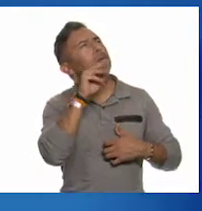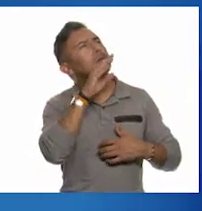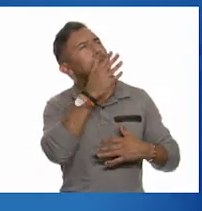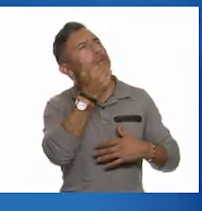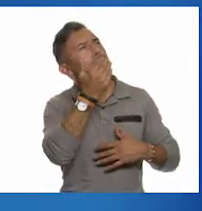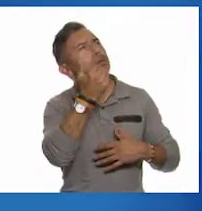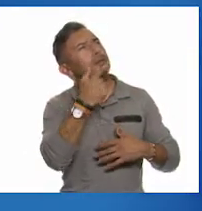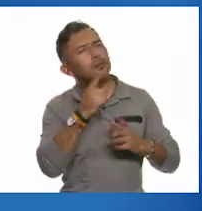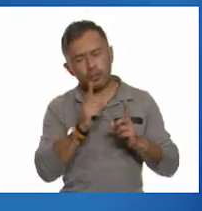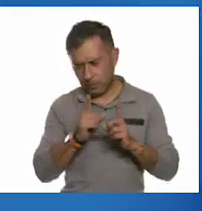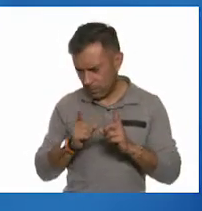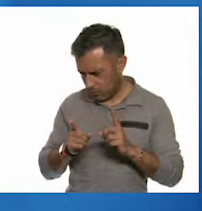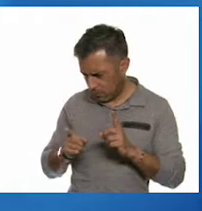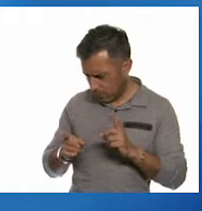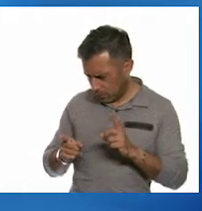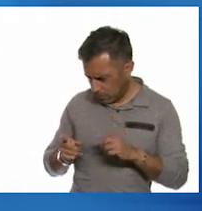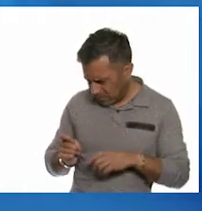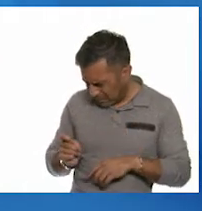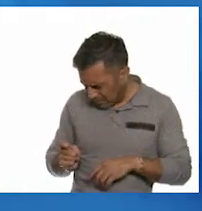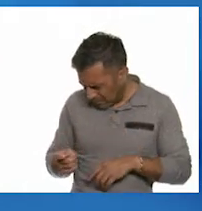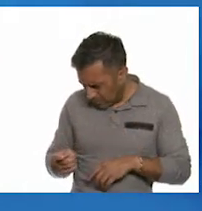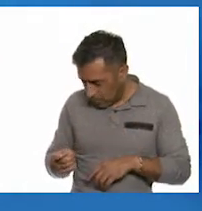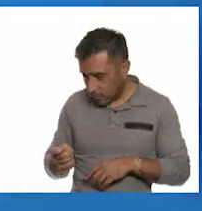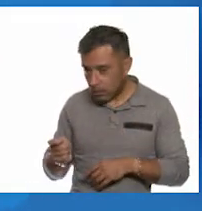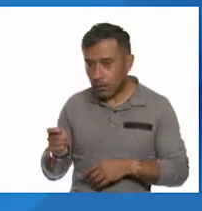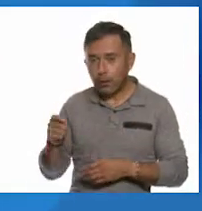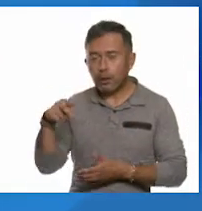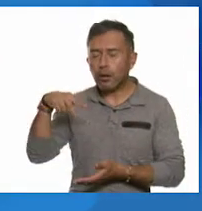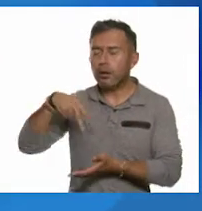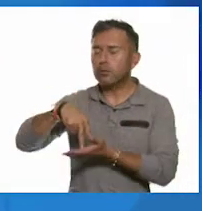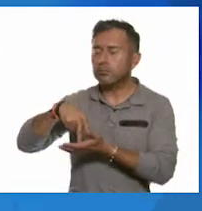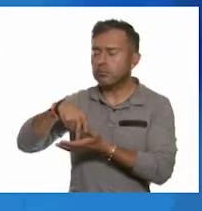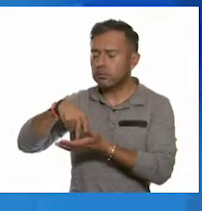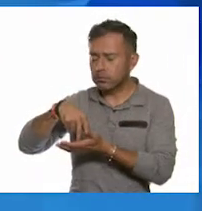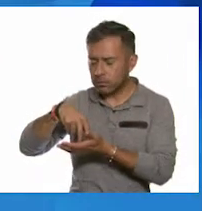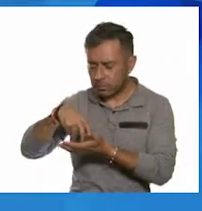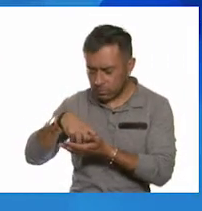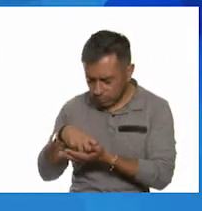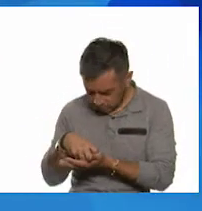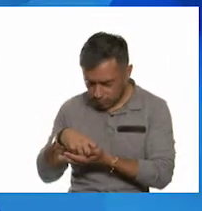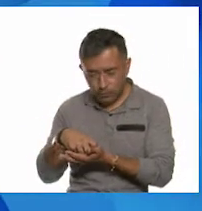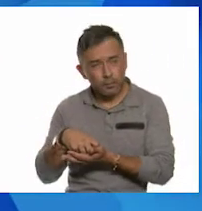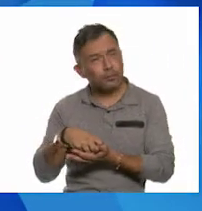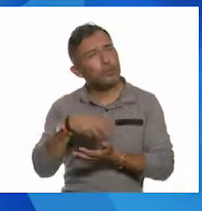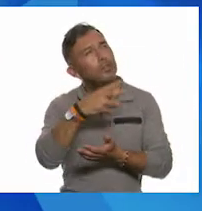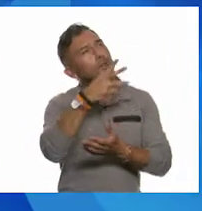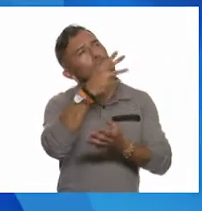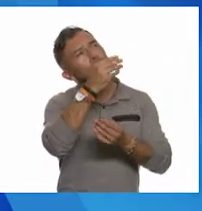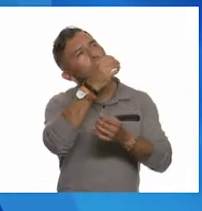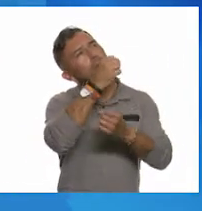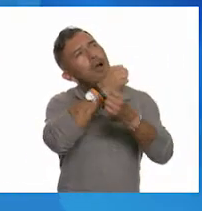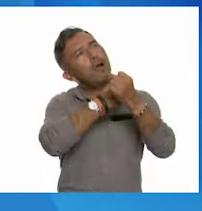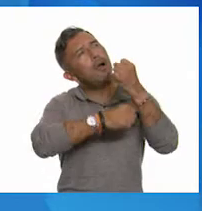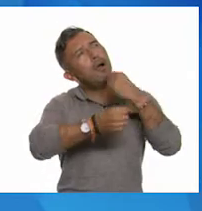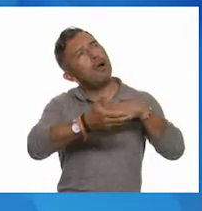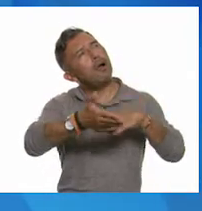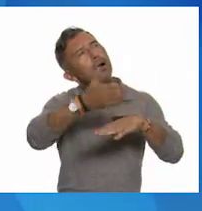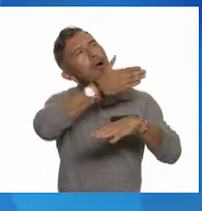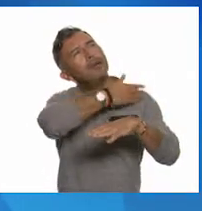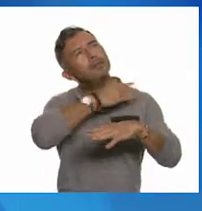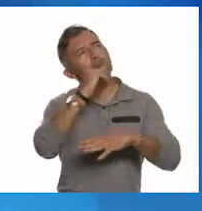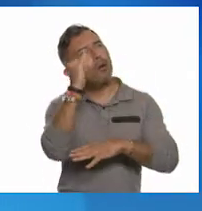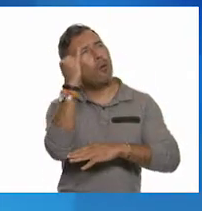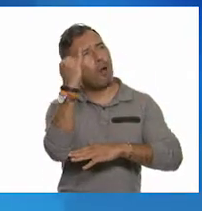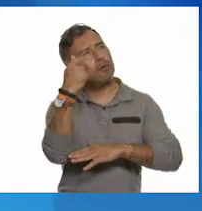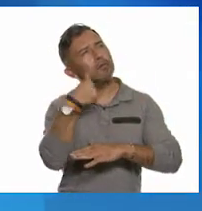eres?, susurró el gigante, cayendo de rodillas a sus pies. Hace mucho tiempo me dejaste jugar en tu jardín, respondió el